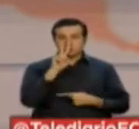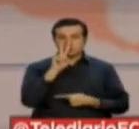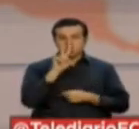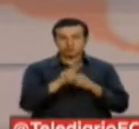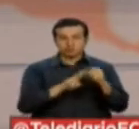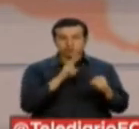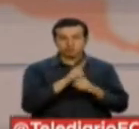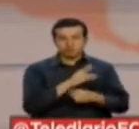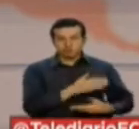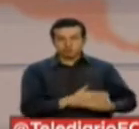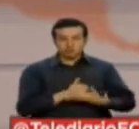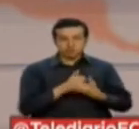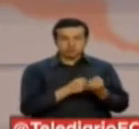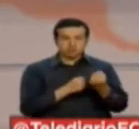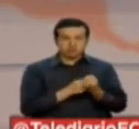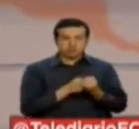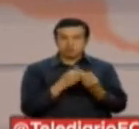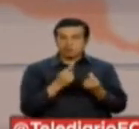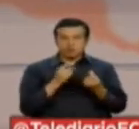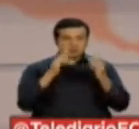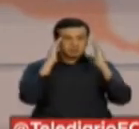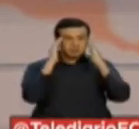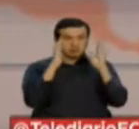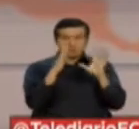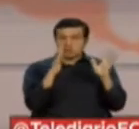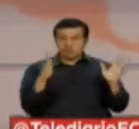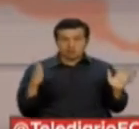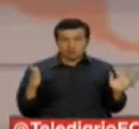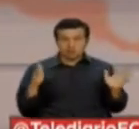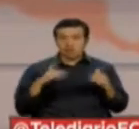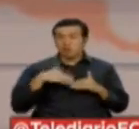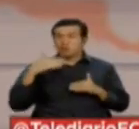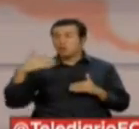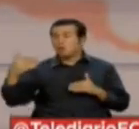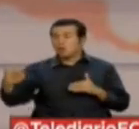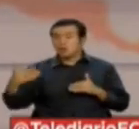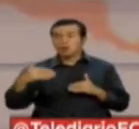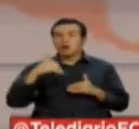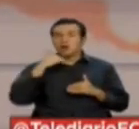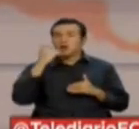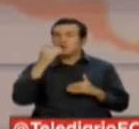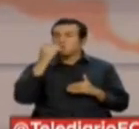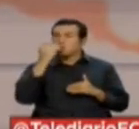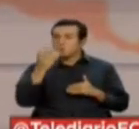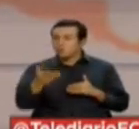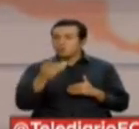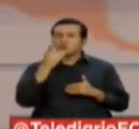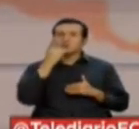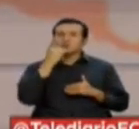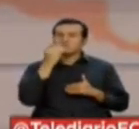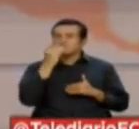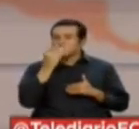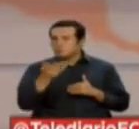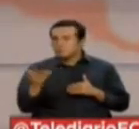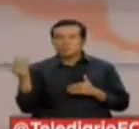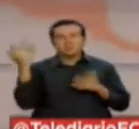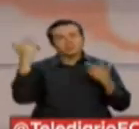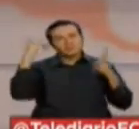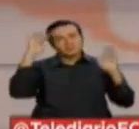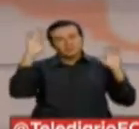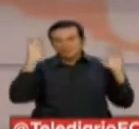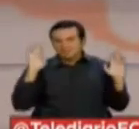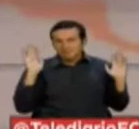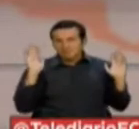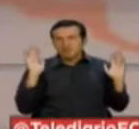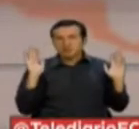aproximadamente. Si no se interviene, cualquier cosa que usted haga después, colación escolar, desayuno escolar, llámele como usted le llame, va a